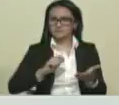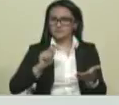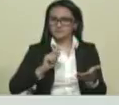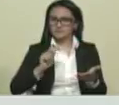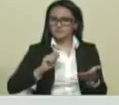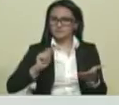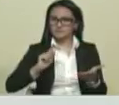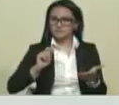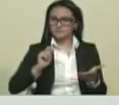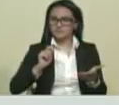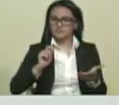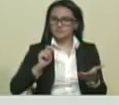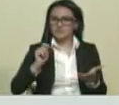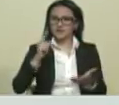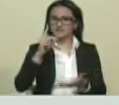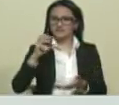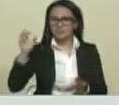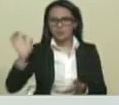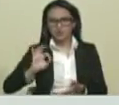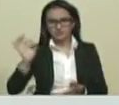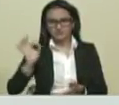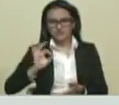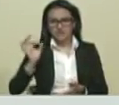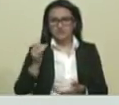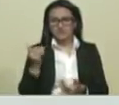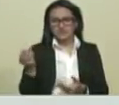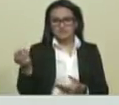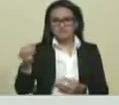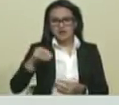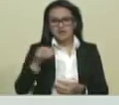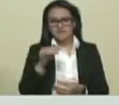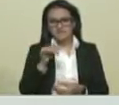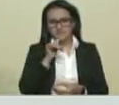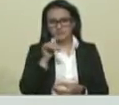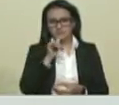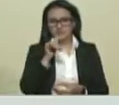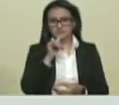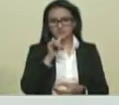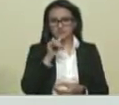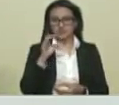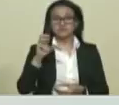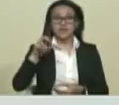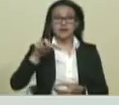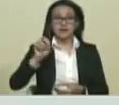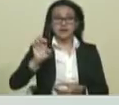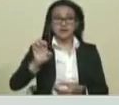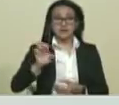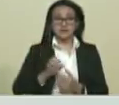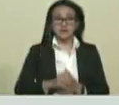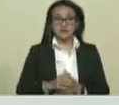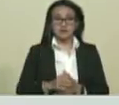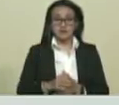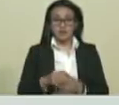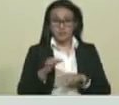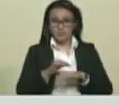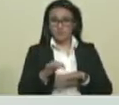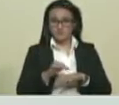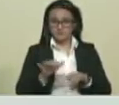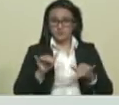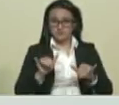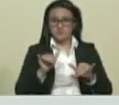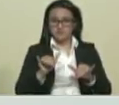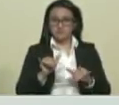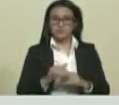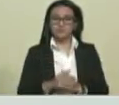en Amazonas, porque nos falta la información en esos centros de votación de estos municipios que son